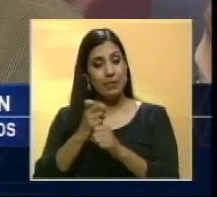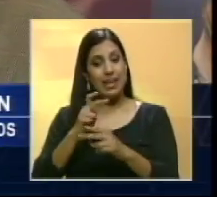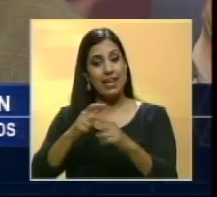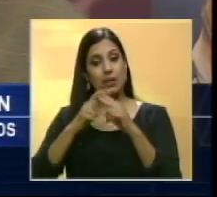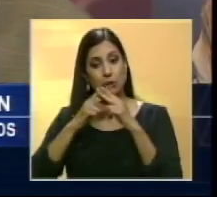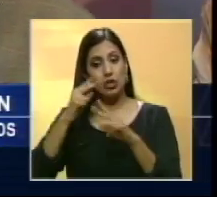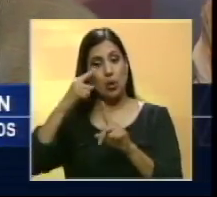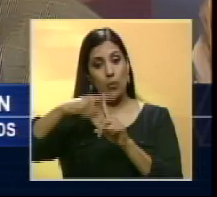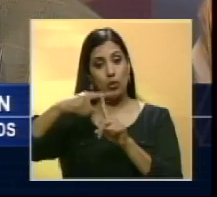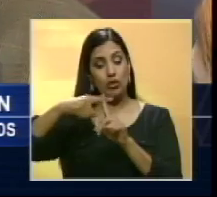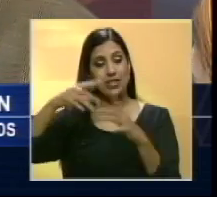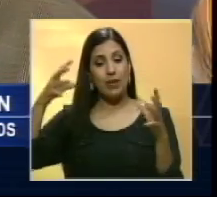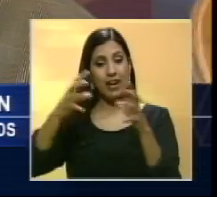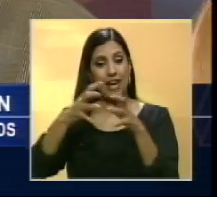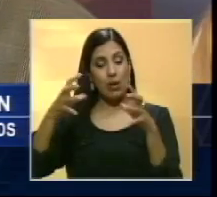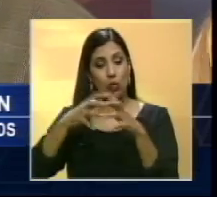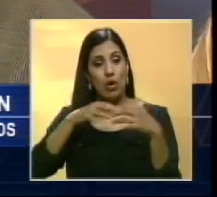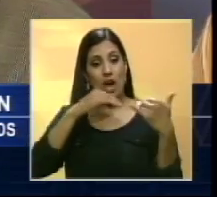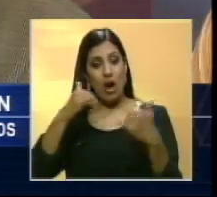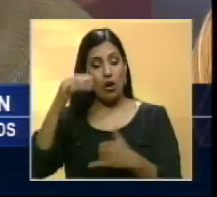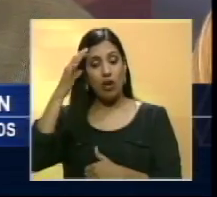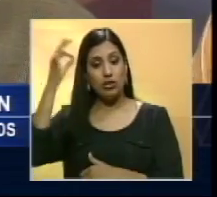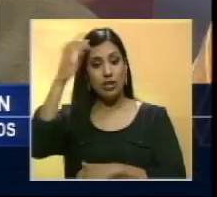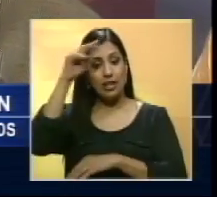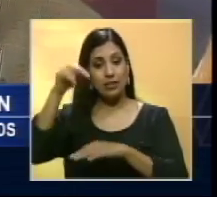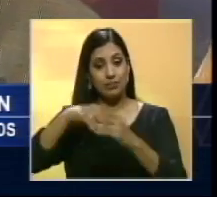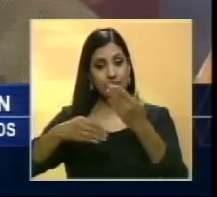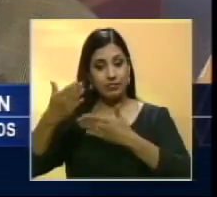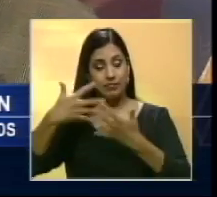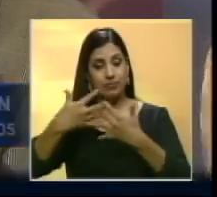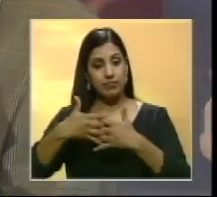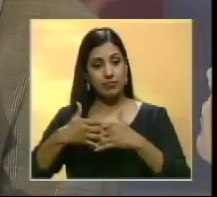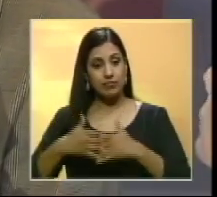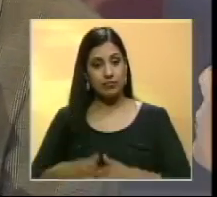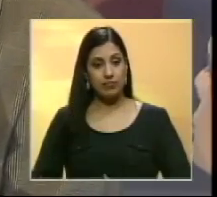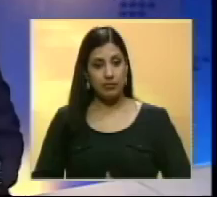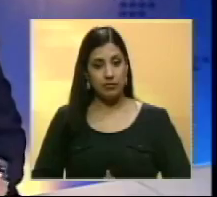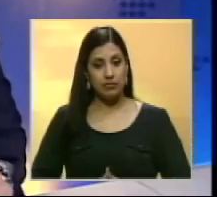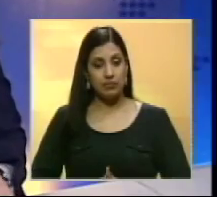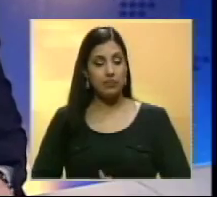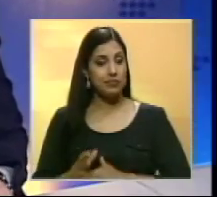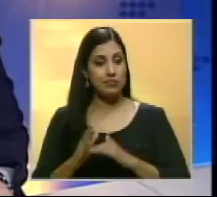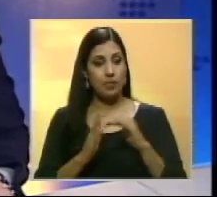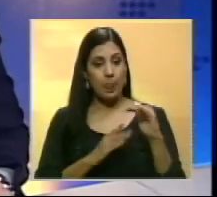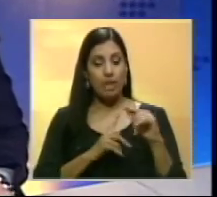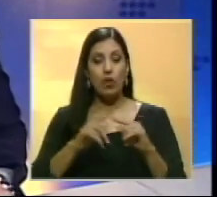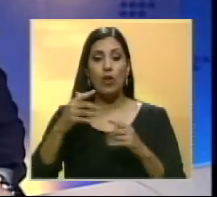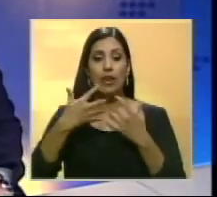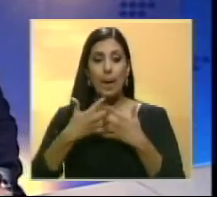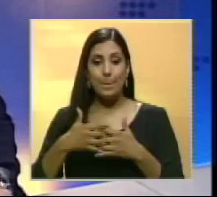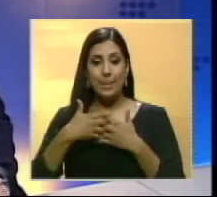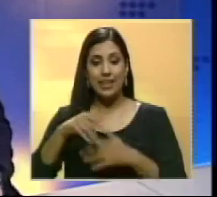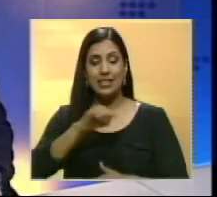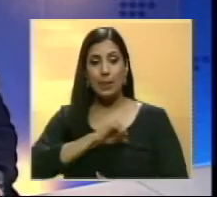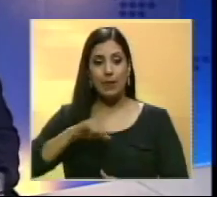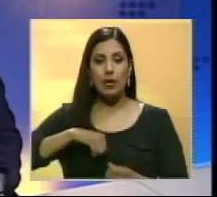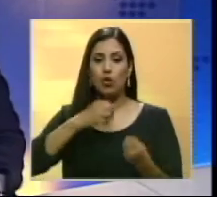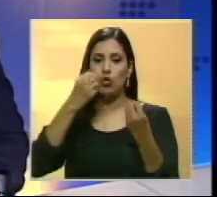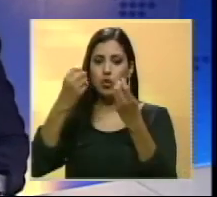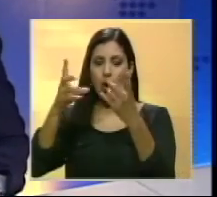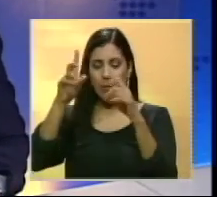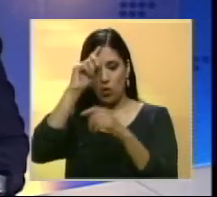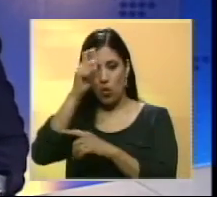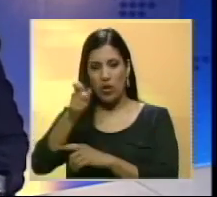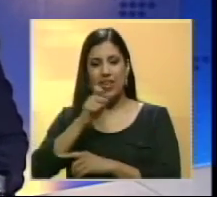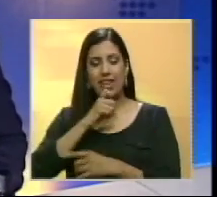resultados positivos de las reuniones que se realizan en el Consejo Nacional de Economía Productiva. Y Fedecámaras entregó un reconocimiento a